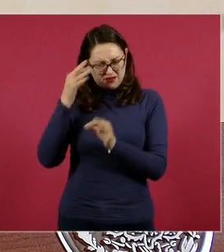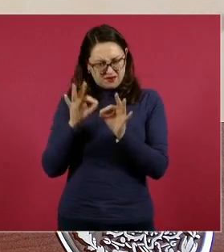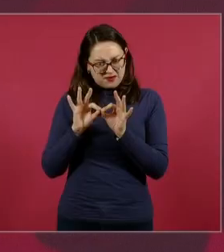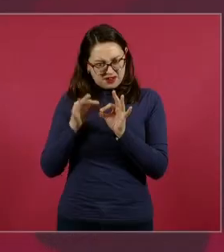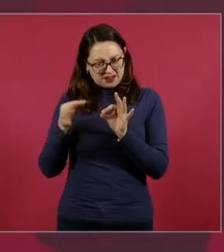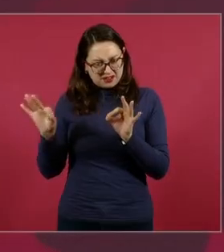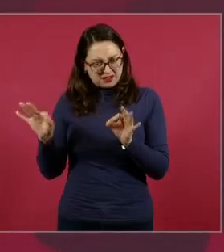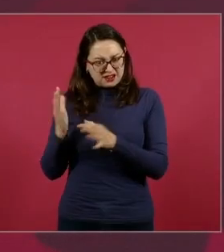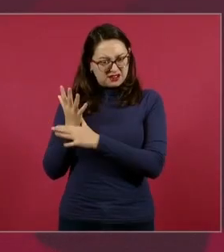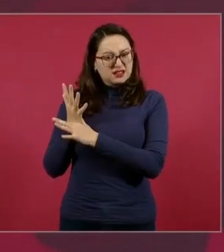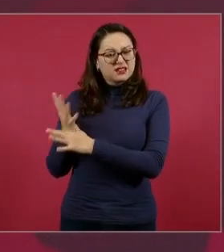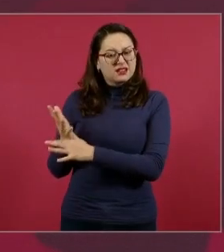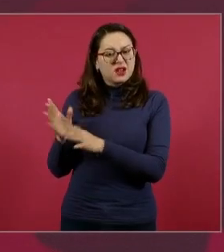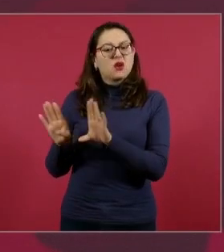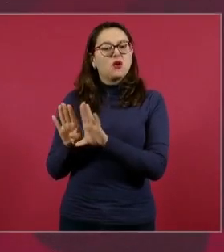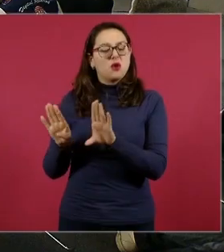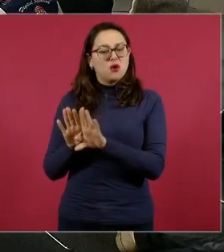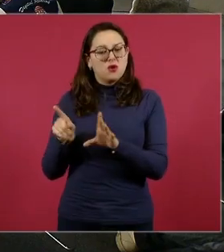¿Cómo?